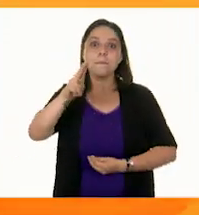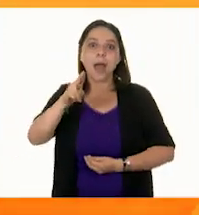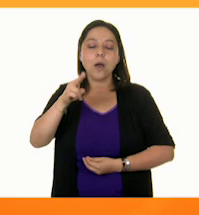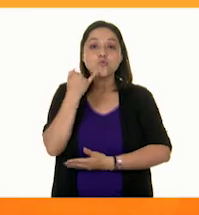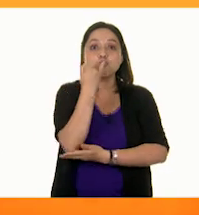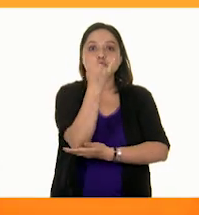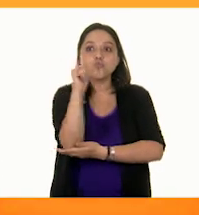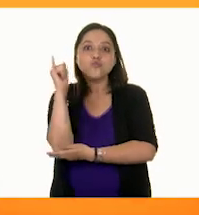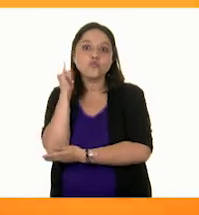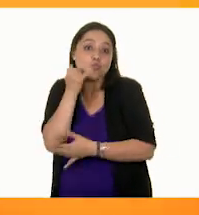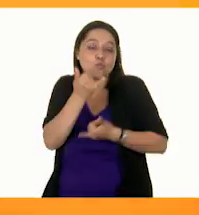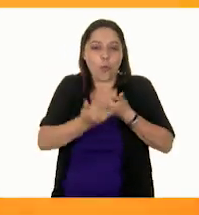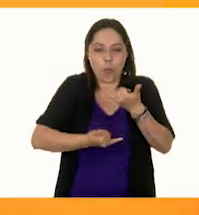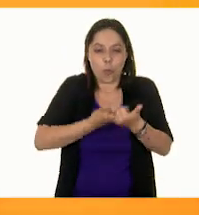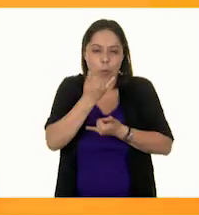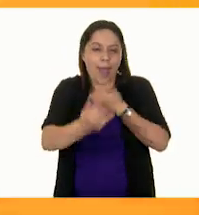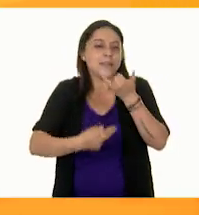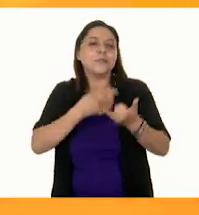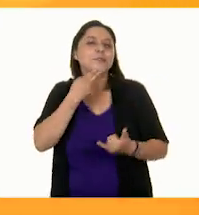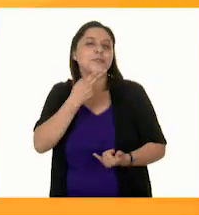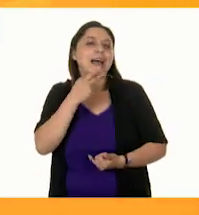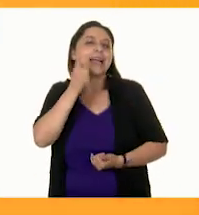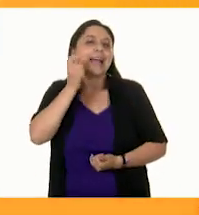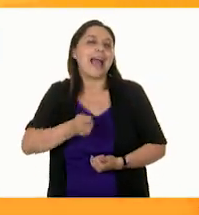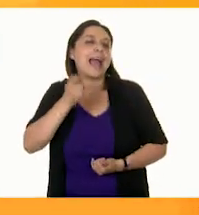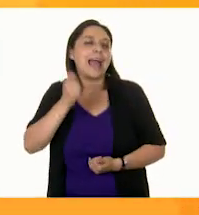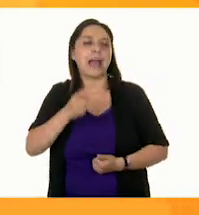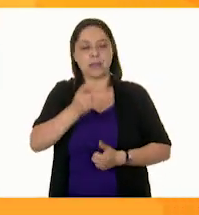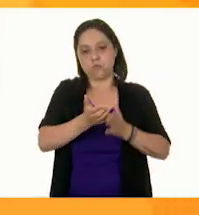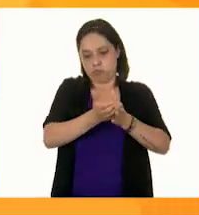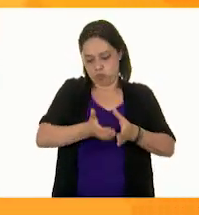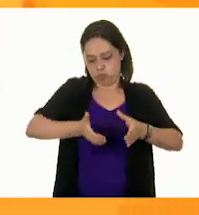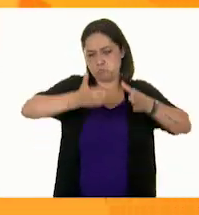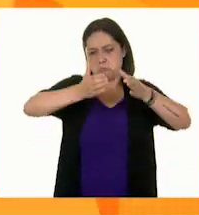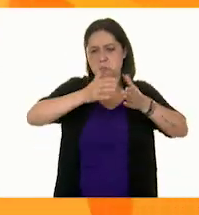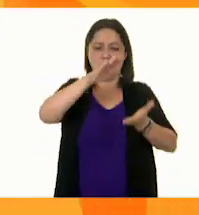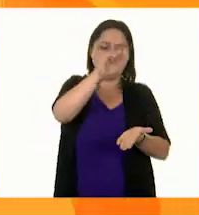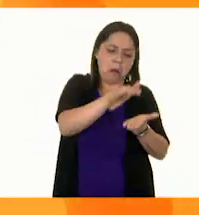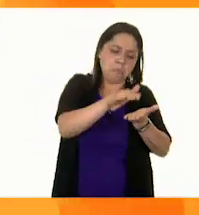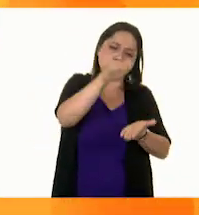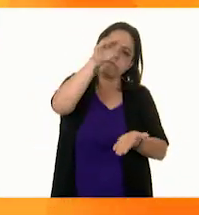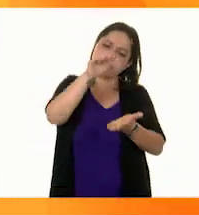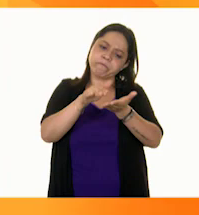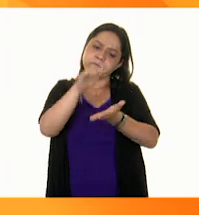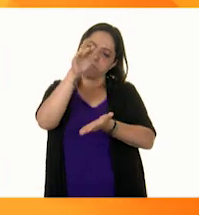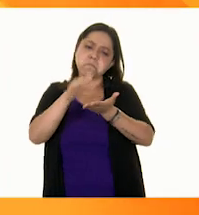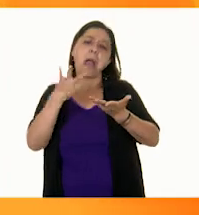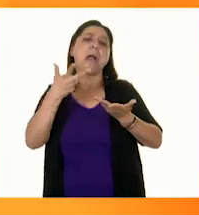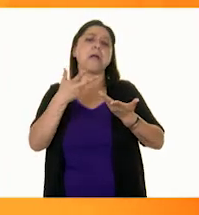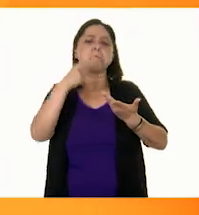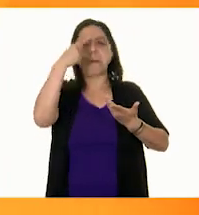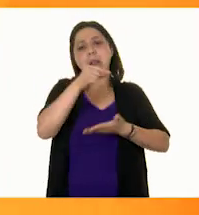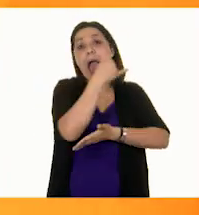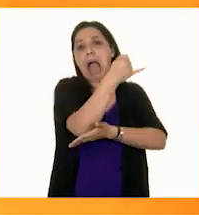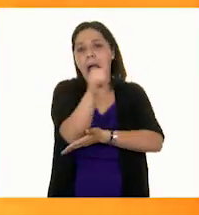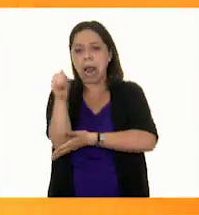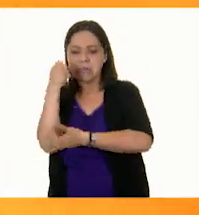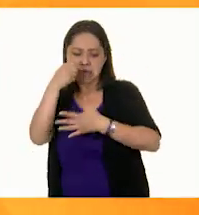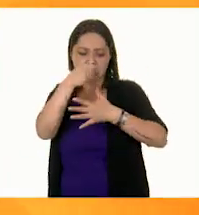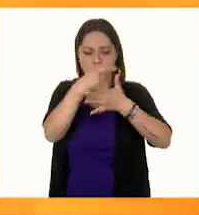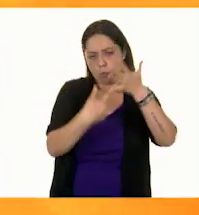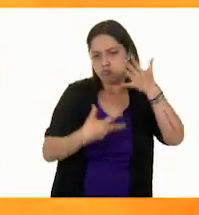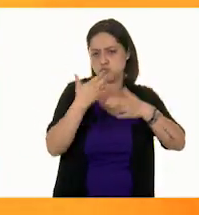Los materiales que vamos a ocupar son cubetitas de distintos tamaños, herramientas para jardín, una